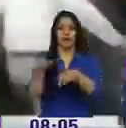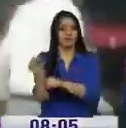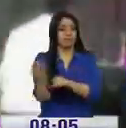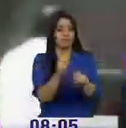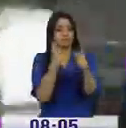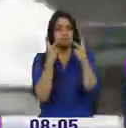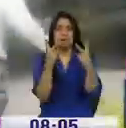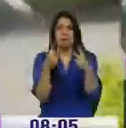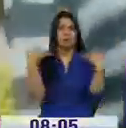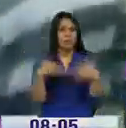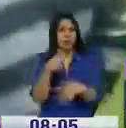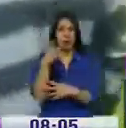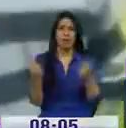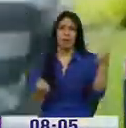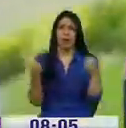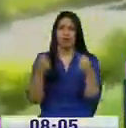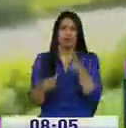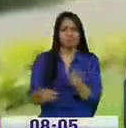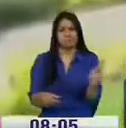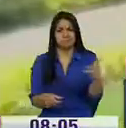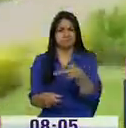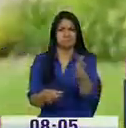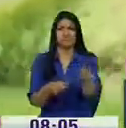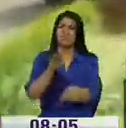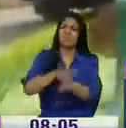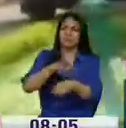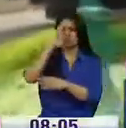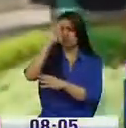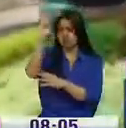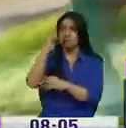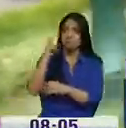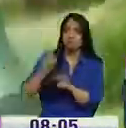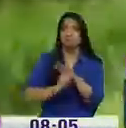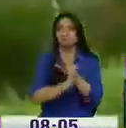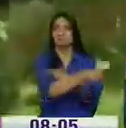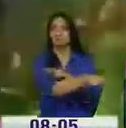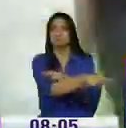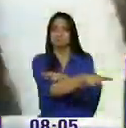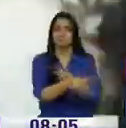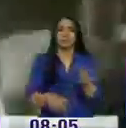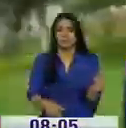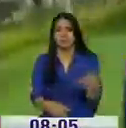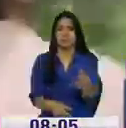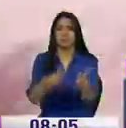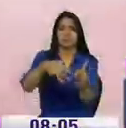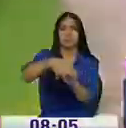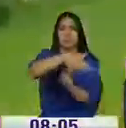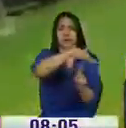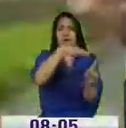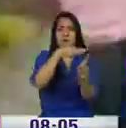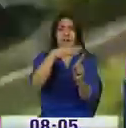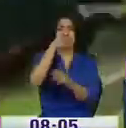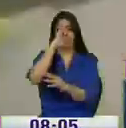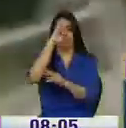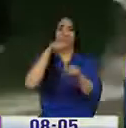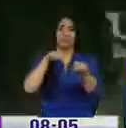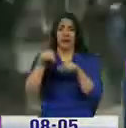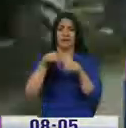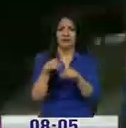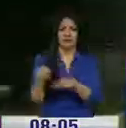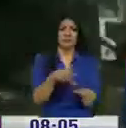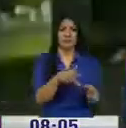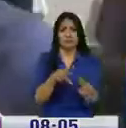de la impericia de un conductor que, al pretender evadir la ley, atravesó el parque en su automotor mientras que los agentes de tránsito